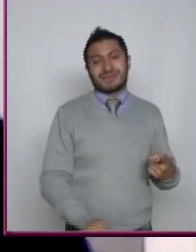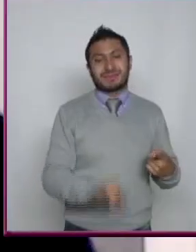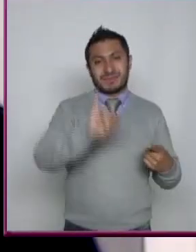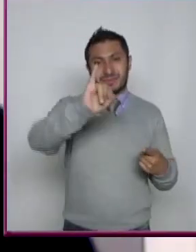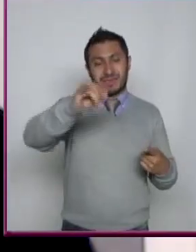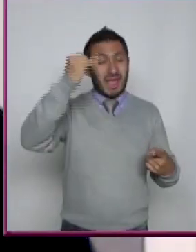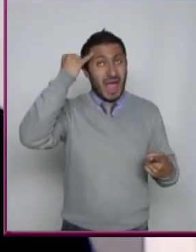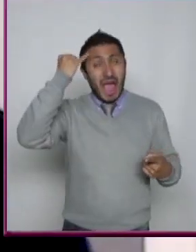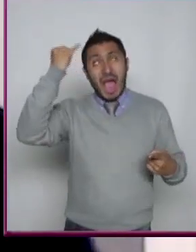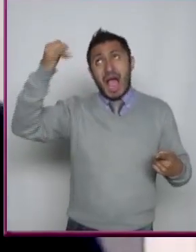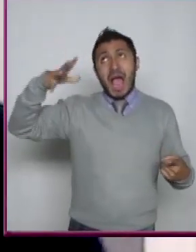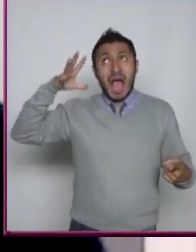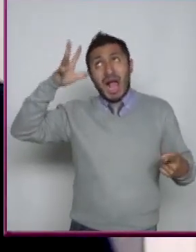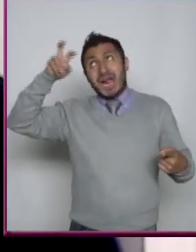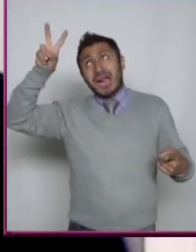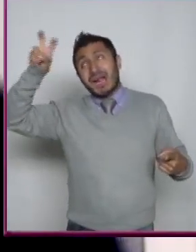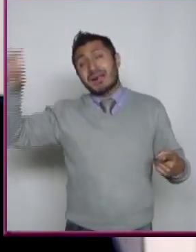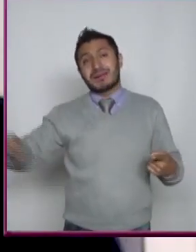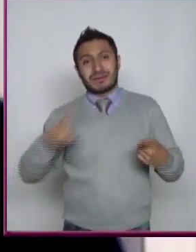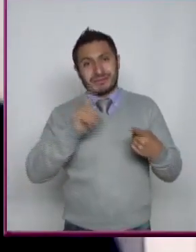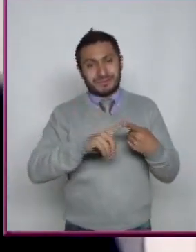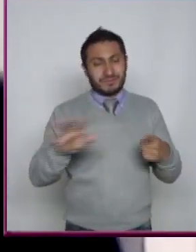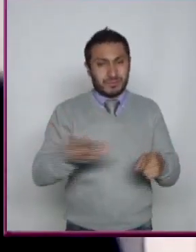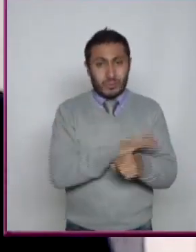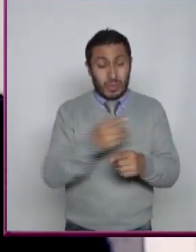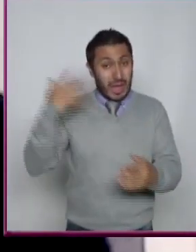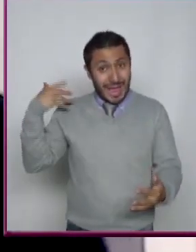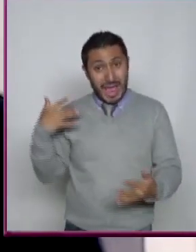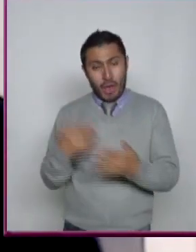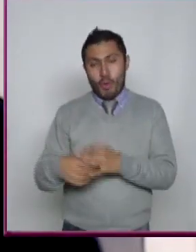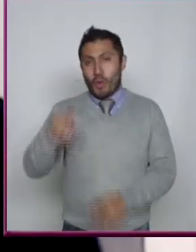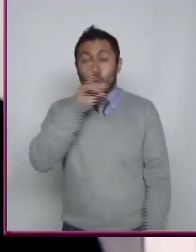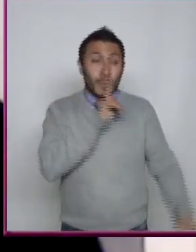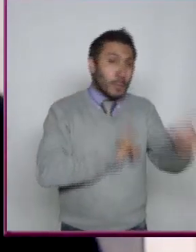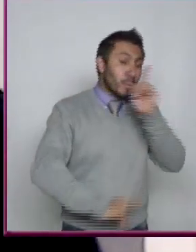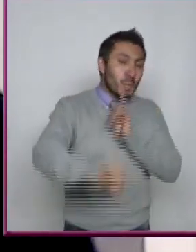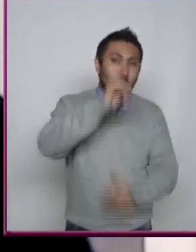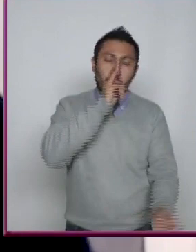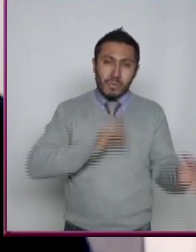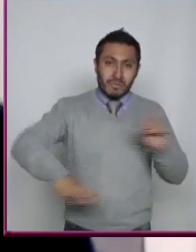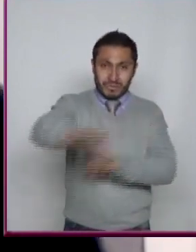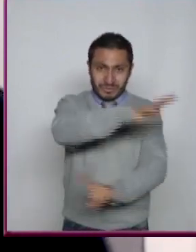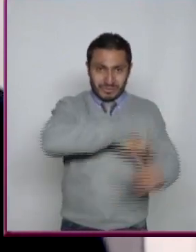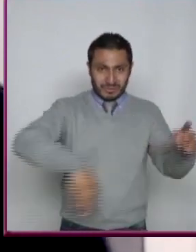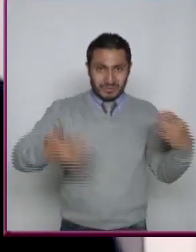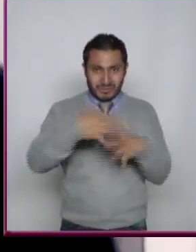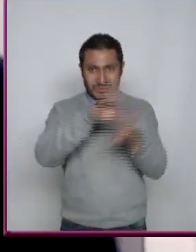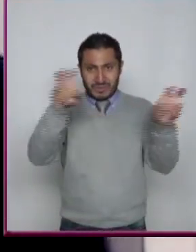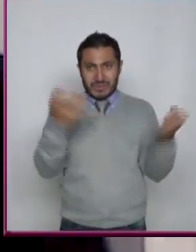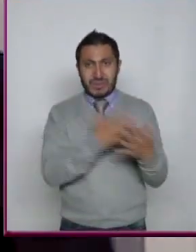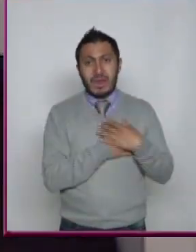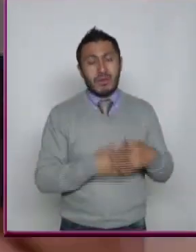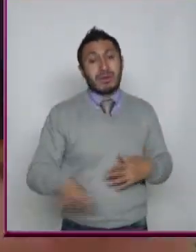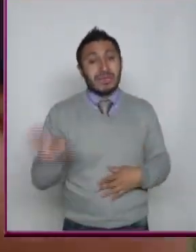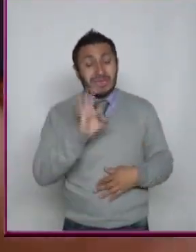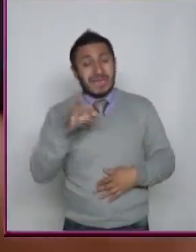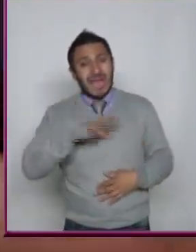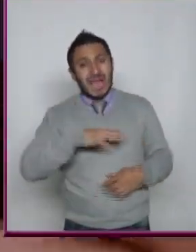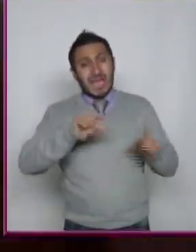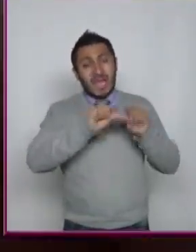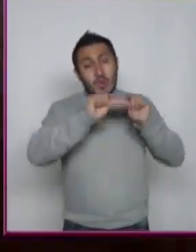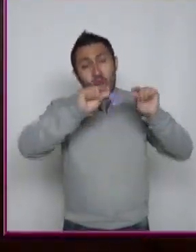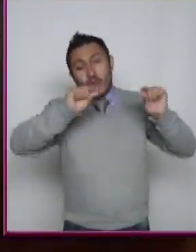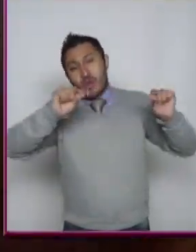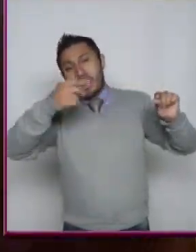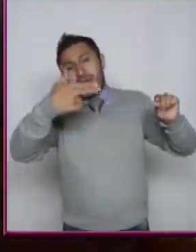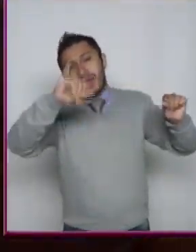amor, porque nos han llenado de mitos alrededor de lo que es, ¿no? Que si existe un hilo rojo